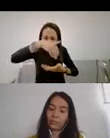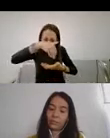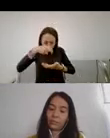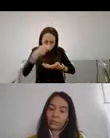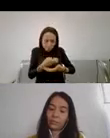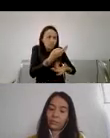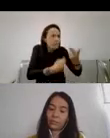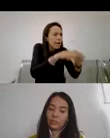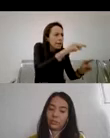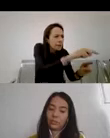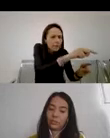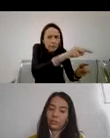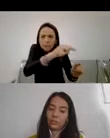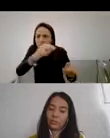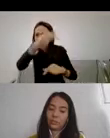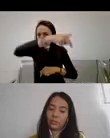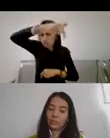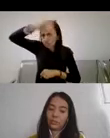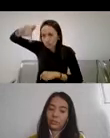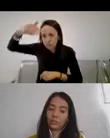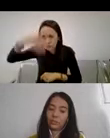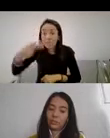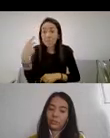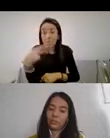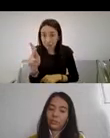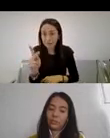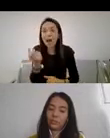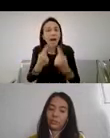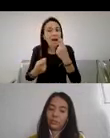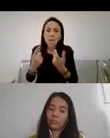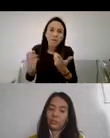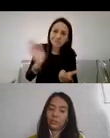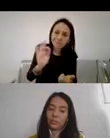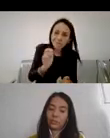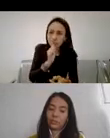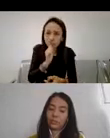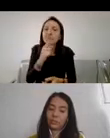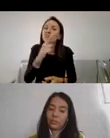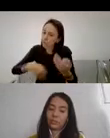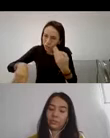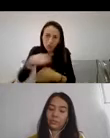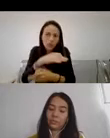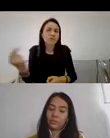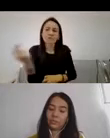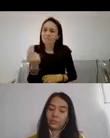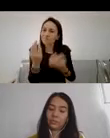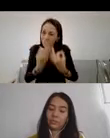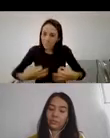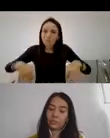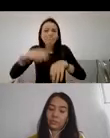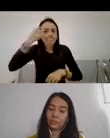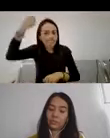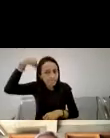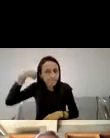las organizaciones lo tengamos, y que, como está puesto en esta gráfica, pues cada vez nos